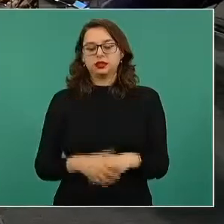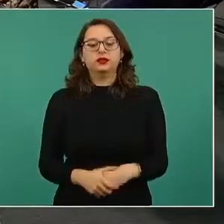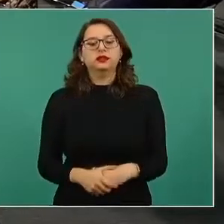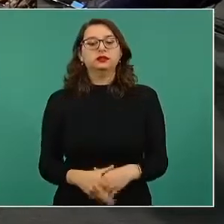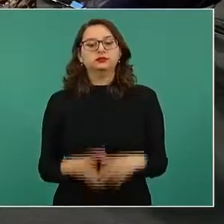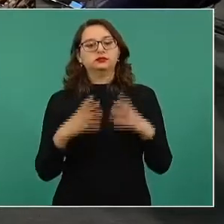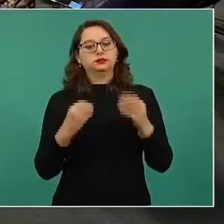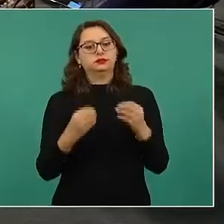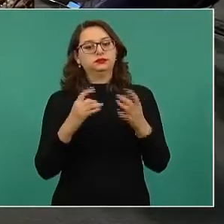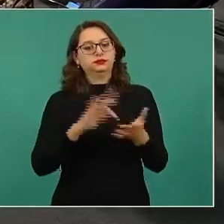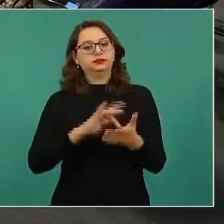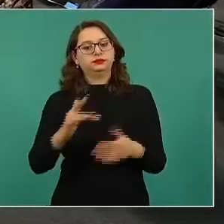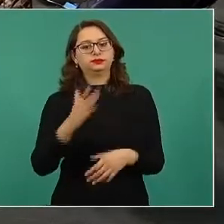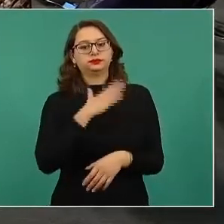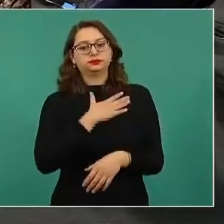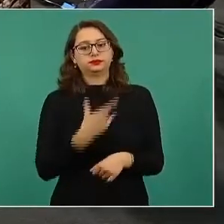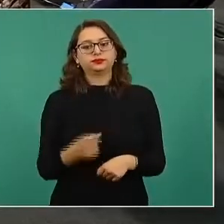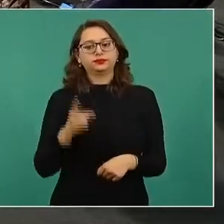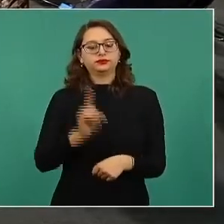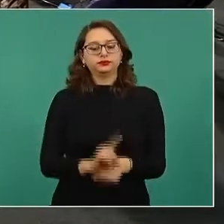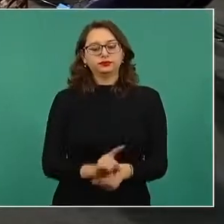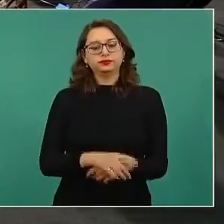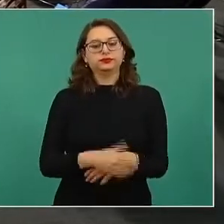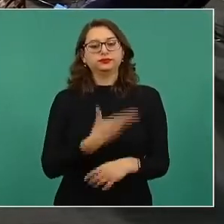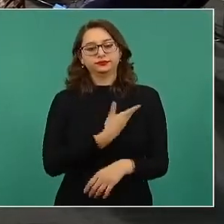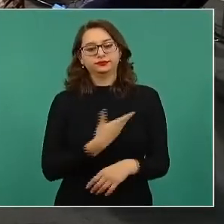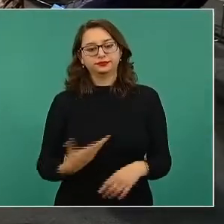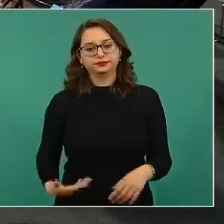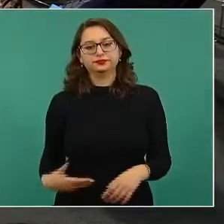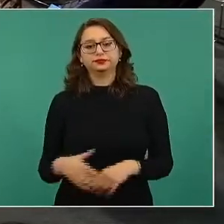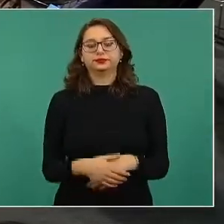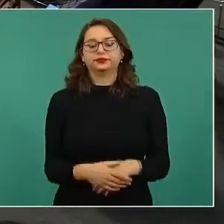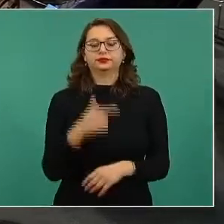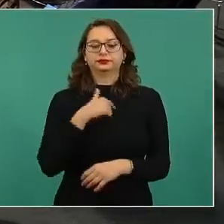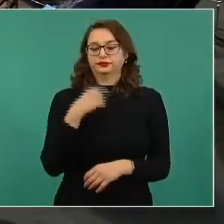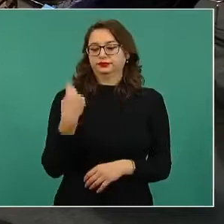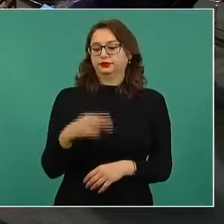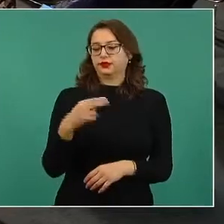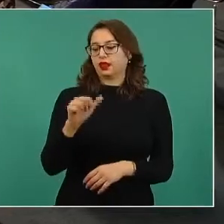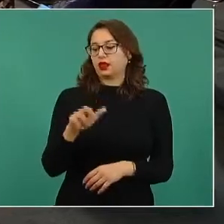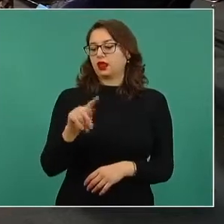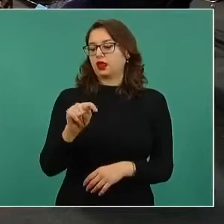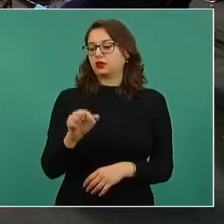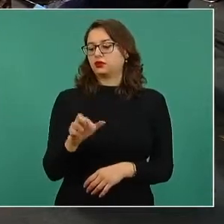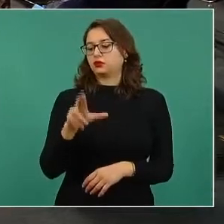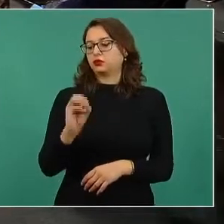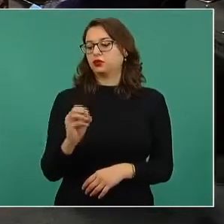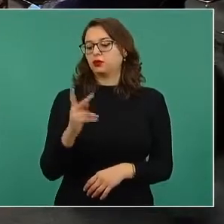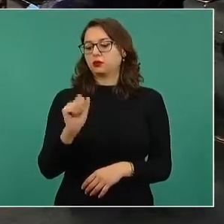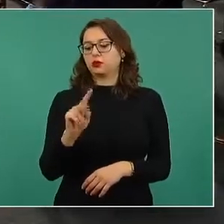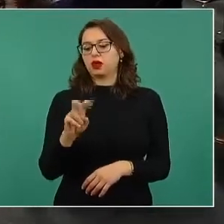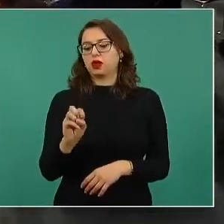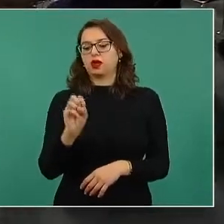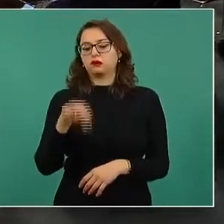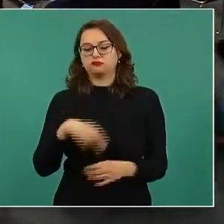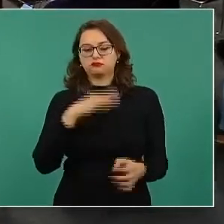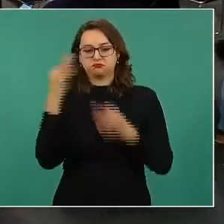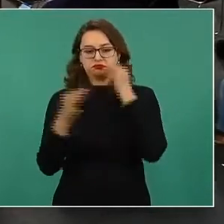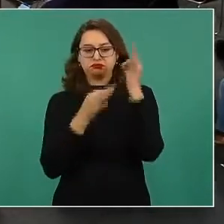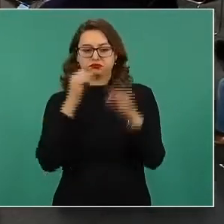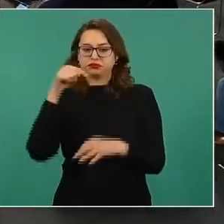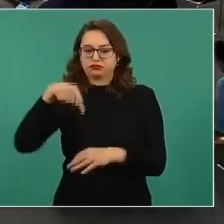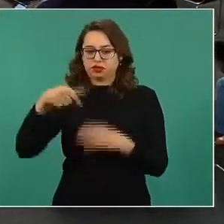días, señor presidente. Arturo Pavón, corresponsal de Chapucero Network, aquí en la Ciudad de México. Bueno, pues